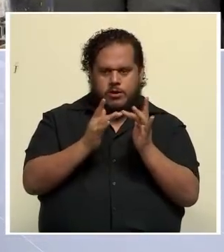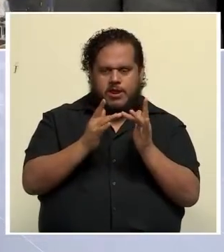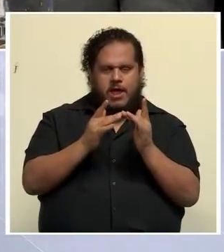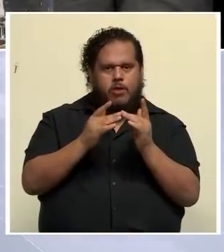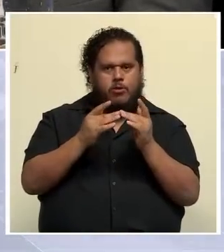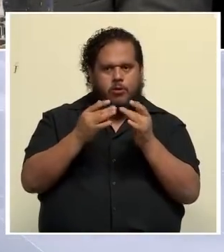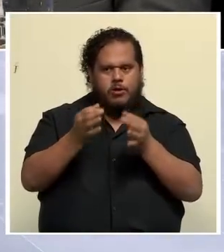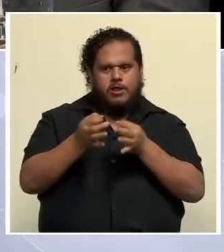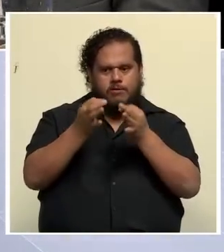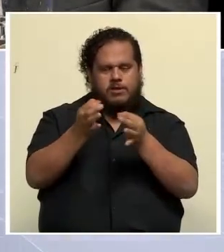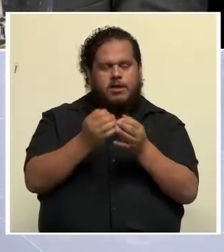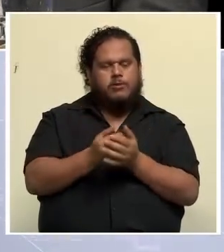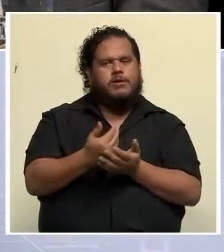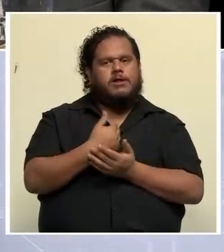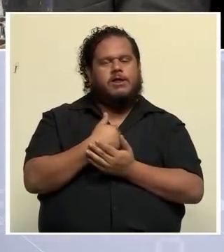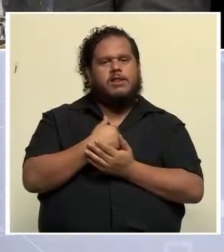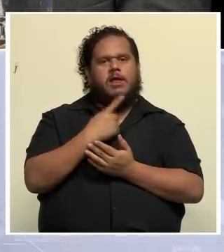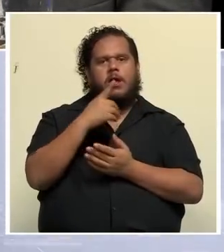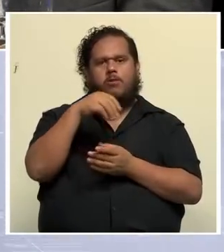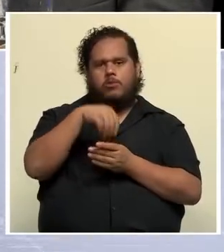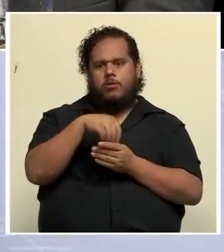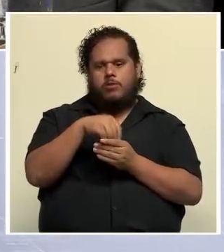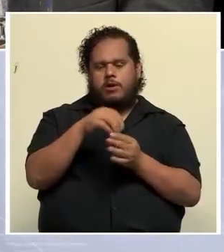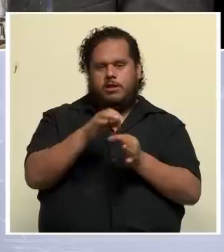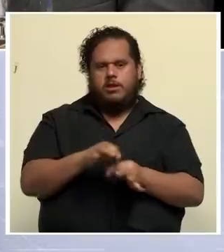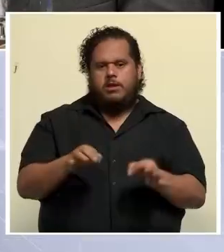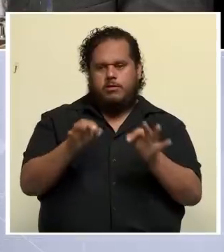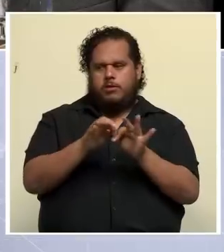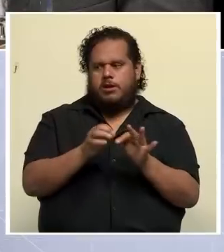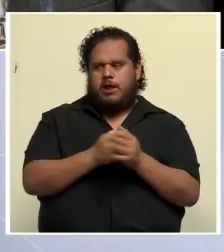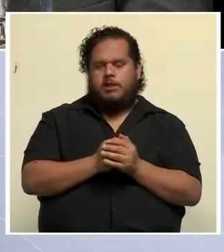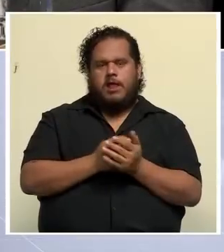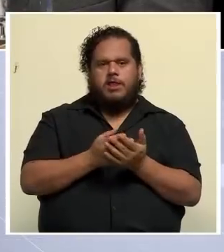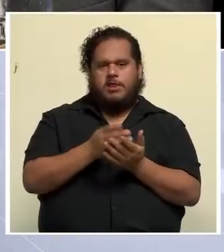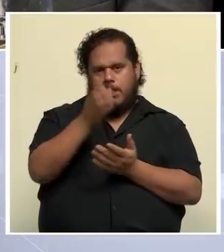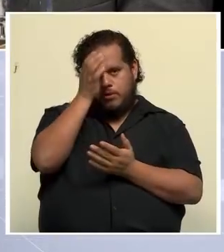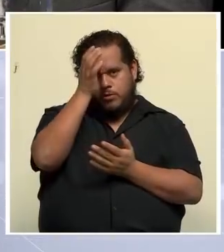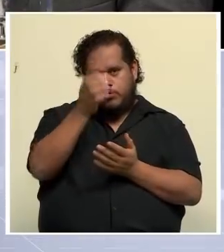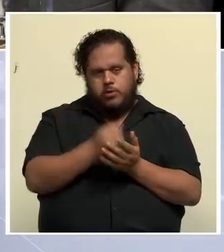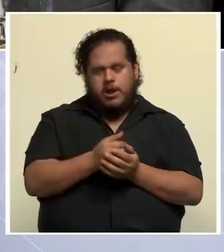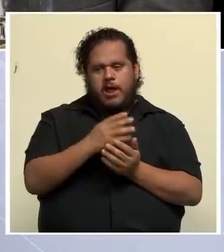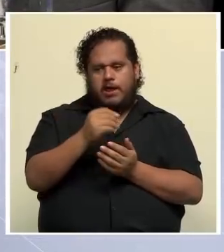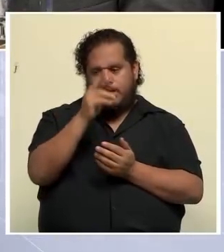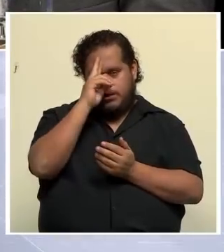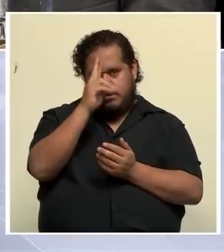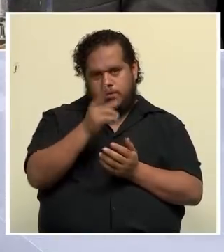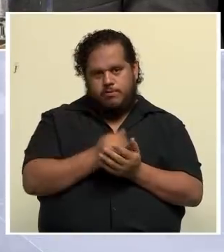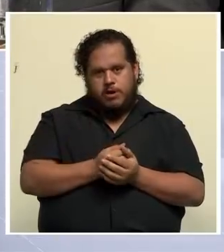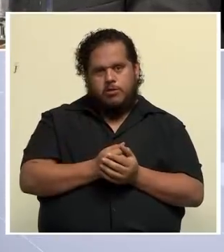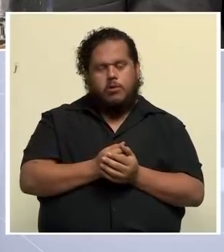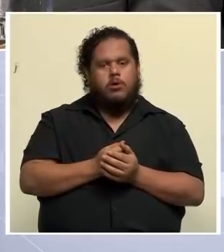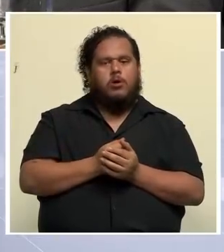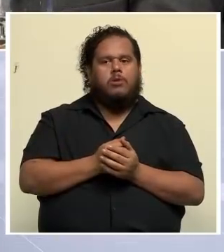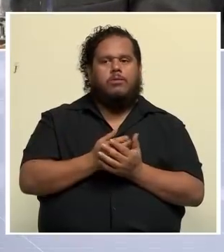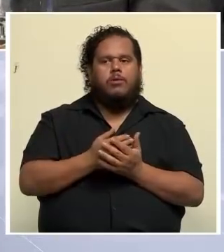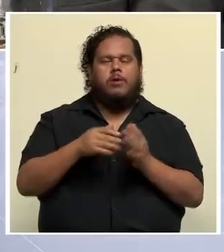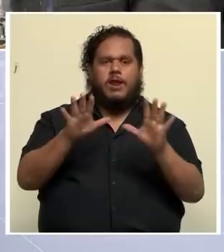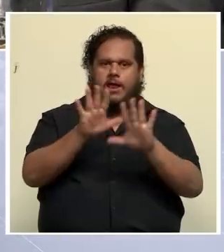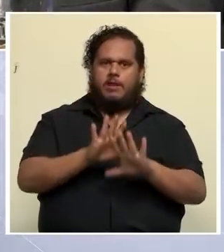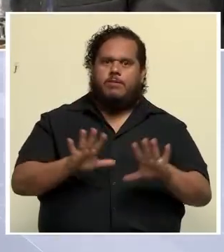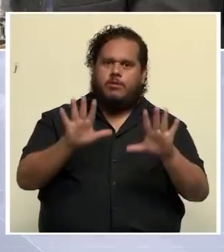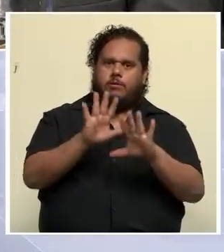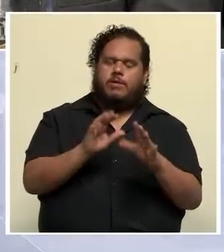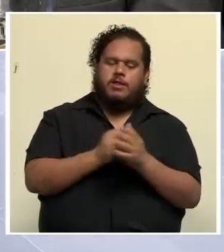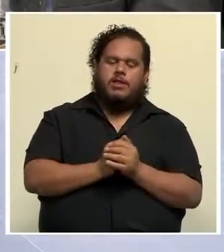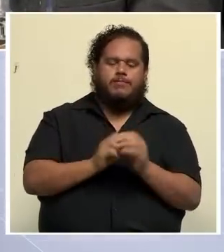tenga un componente importante de cultura y de respeto por el medio ambiente. En